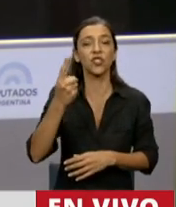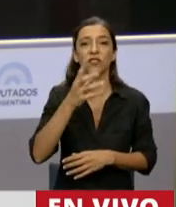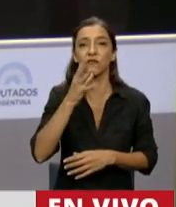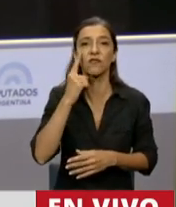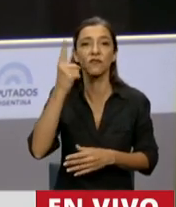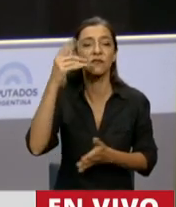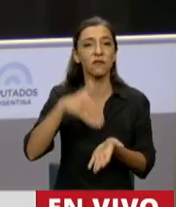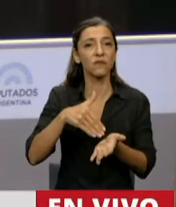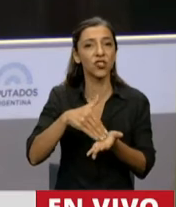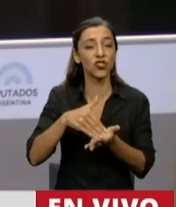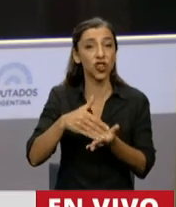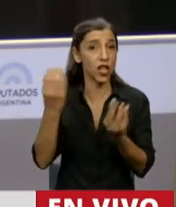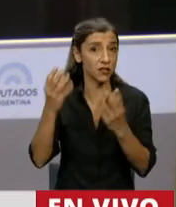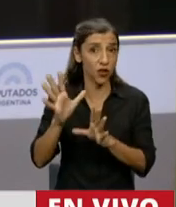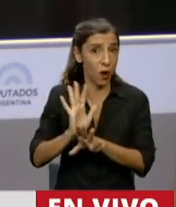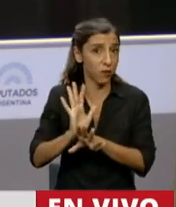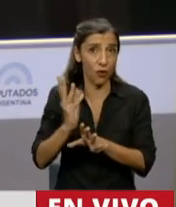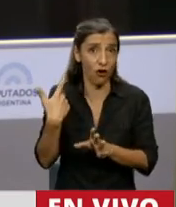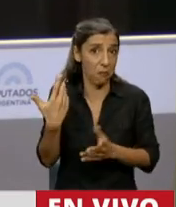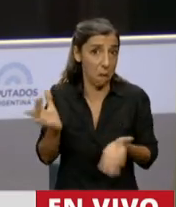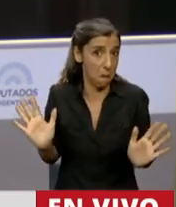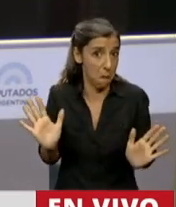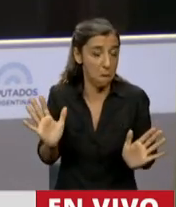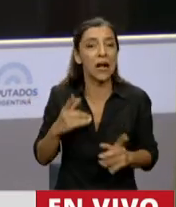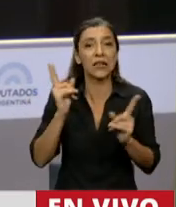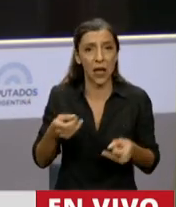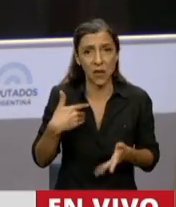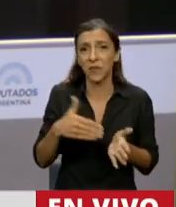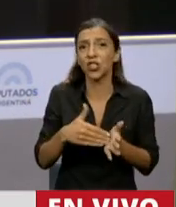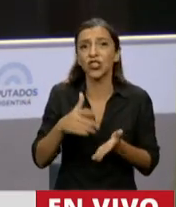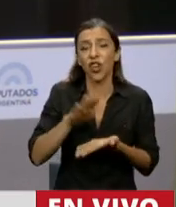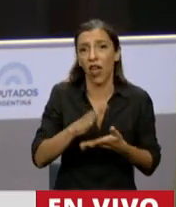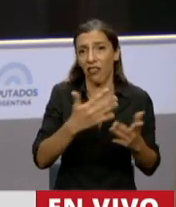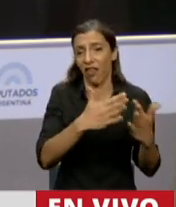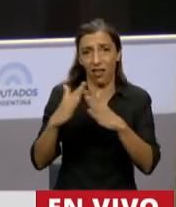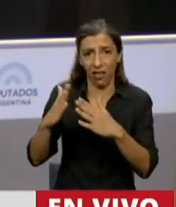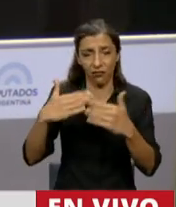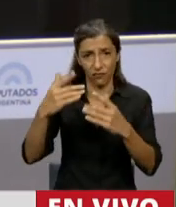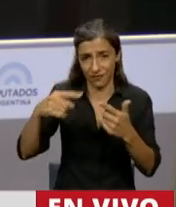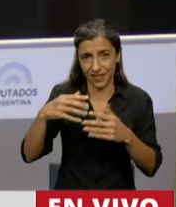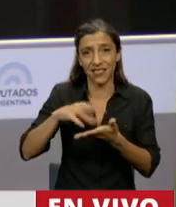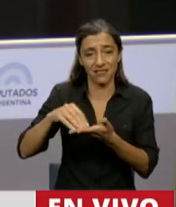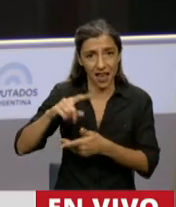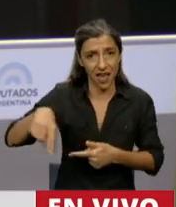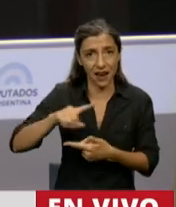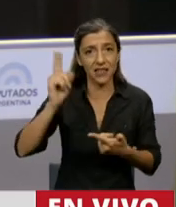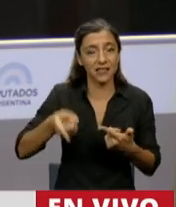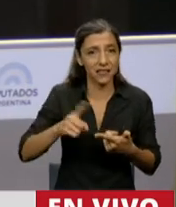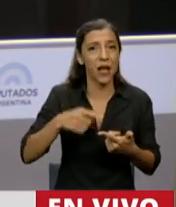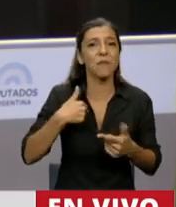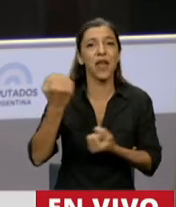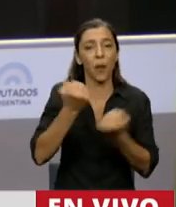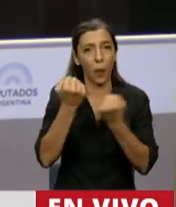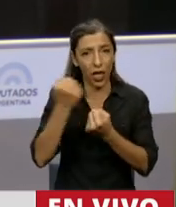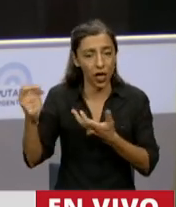enormes transferencias en millones de dólares de inmuebles los 2.700 millones en vehículos los 200 millones en armamento